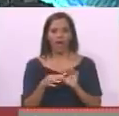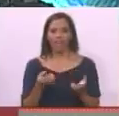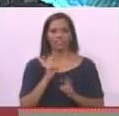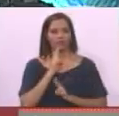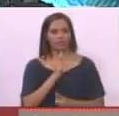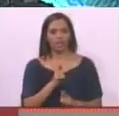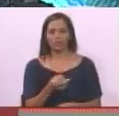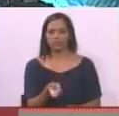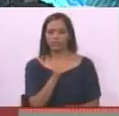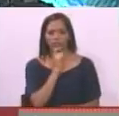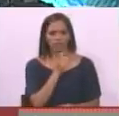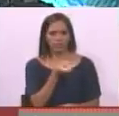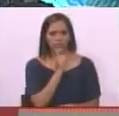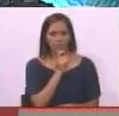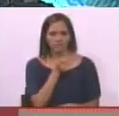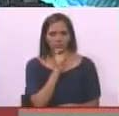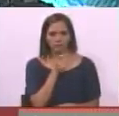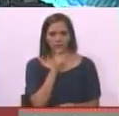difícil.